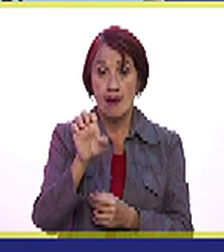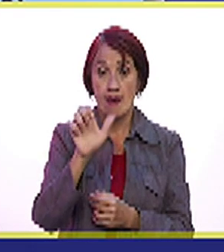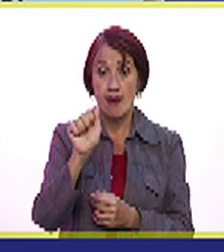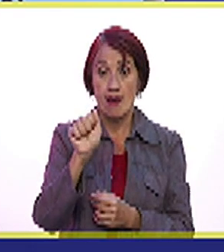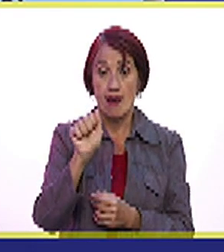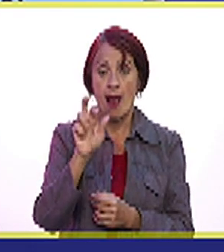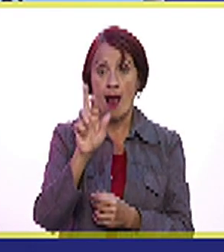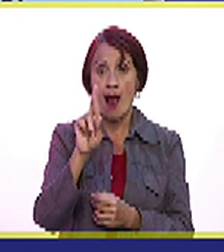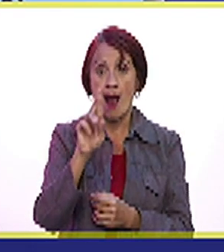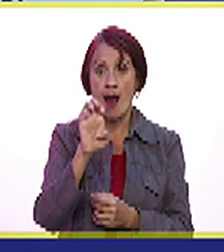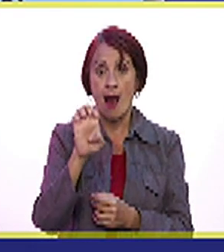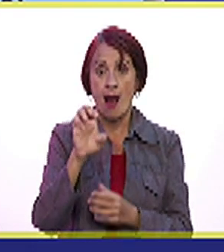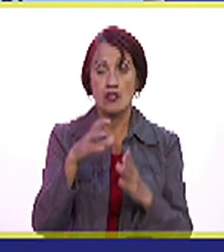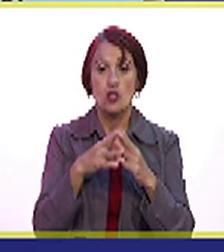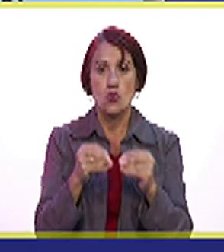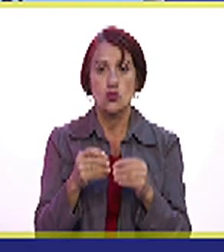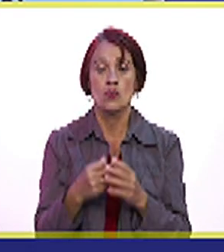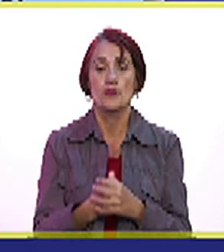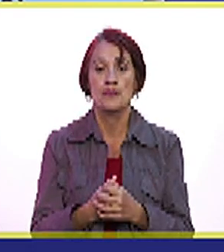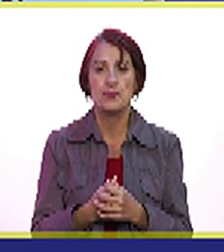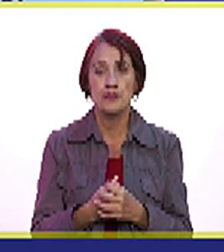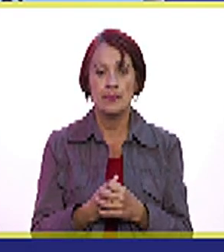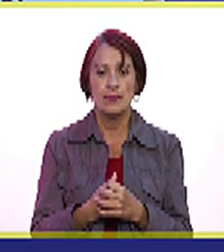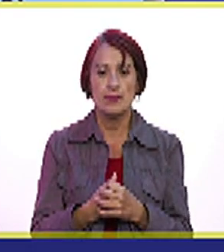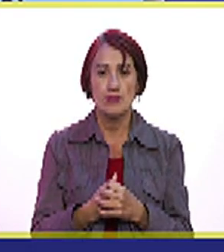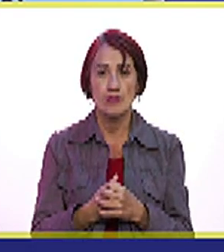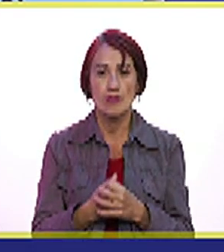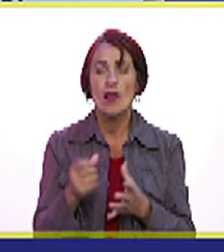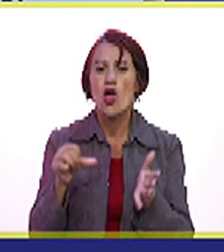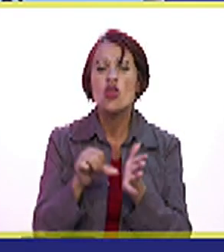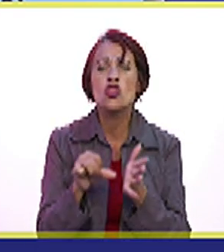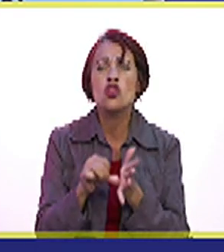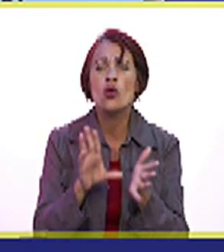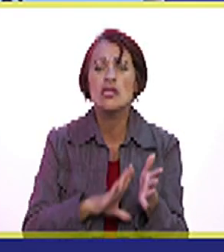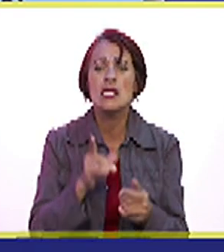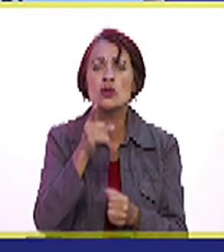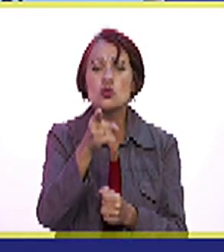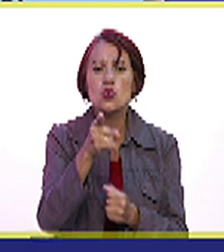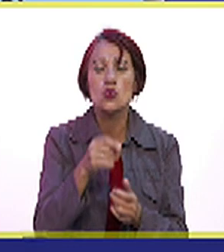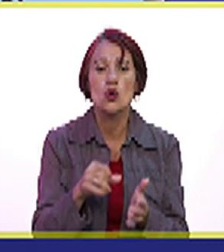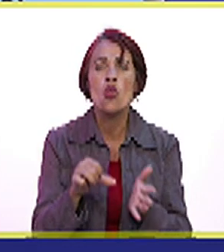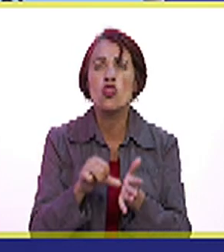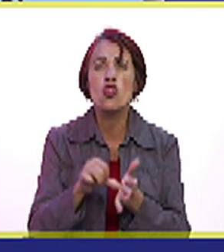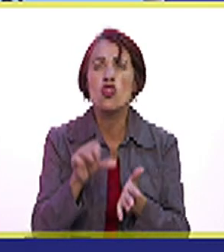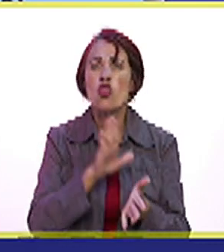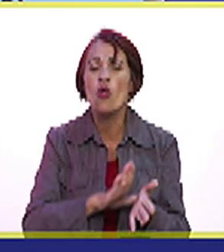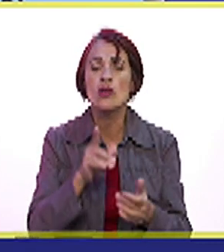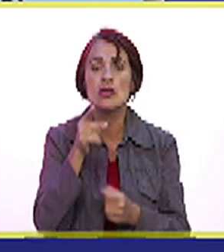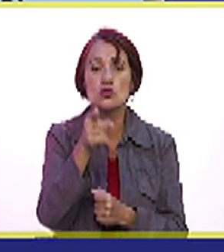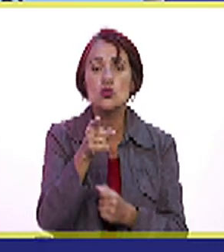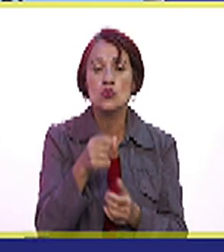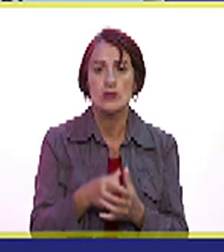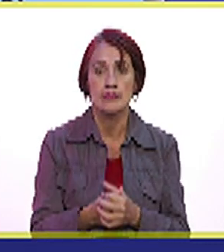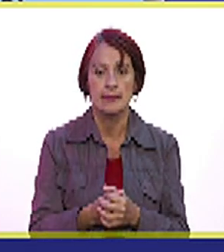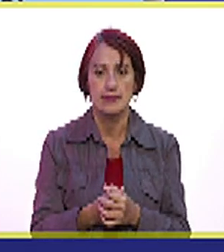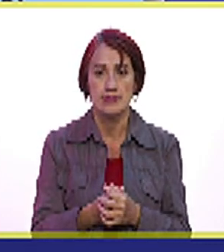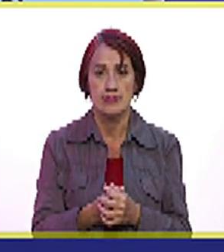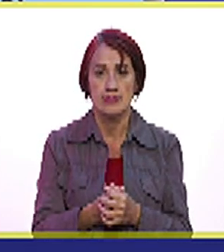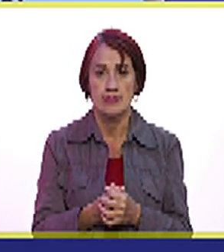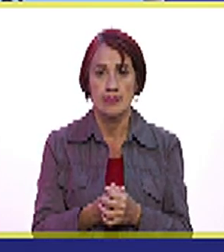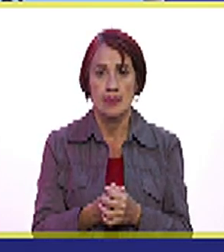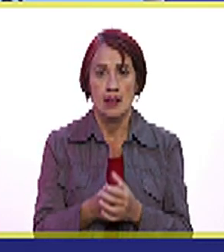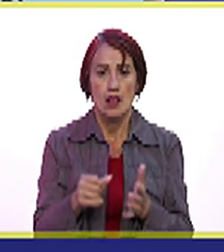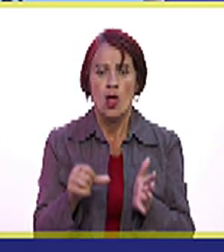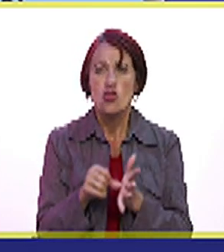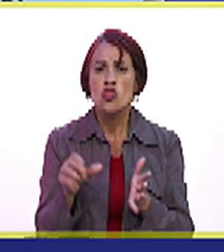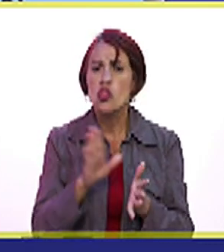from? Where are you from? ¿Okay? ¿De dónde eres? ¿De dónde eres? Where are you?